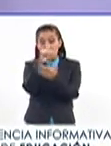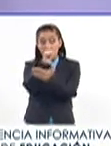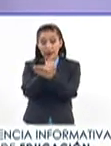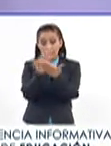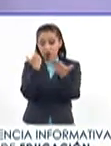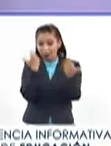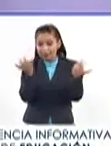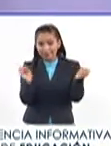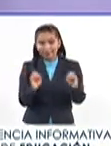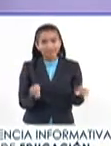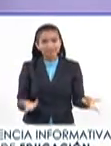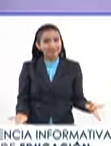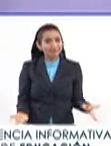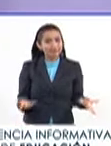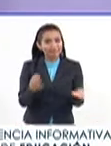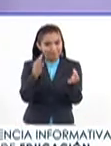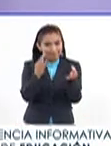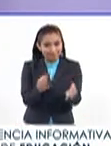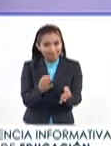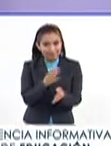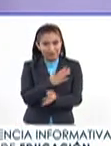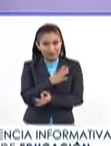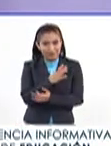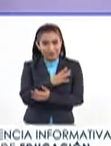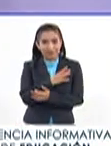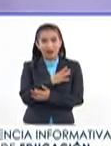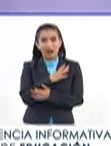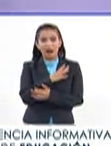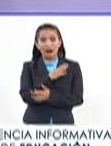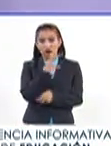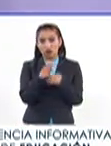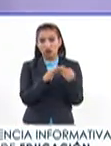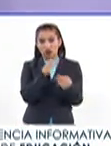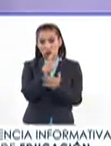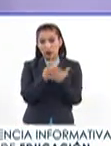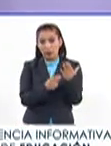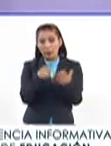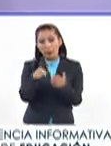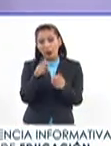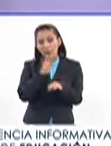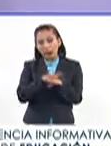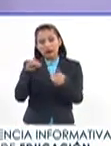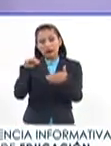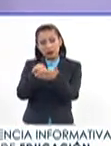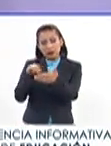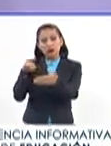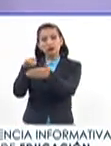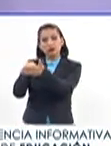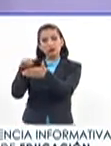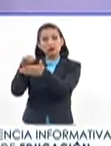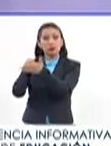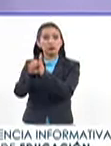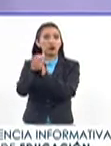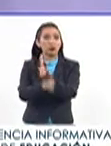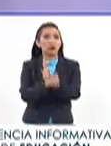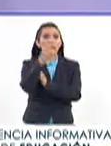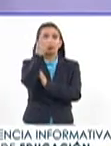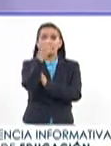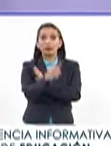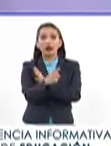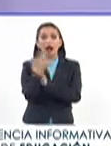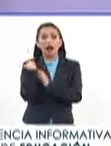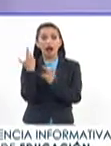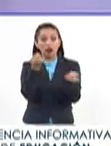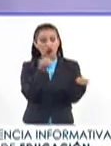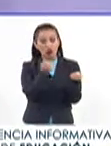pues no se ha podido tener todos los programas, pero que cada vez más se están haciendo programas, por ejemplo, para llevar